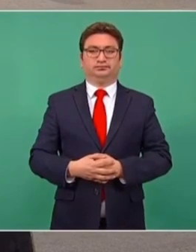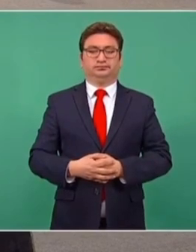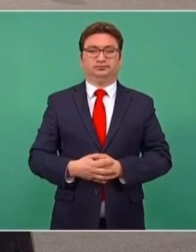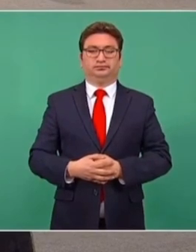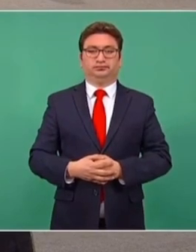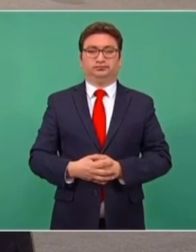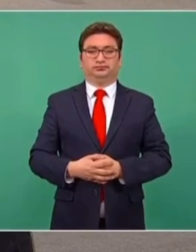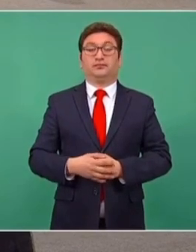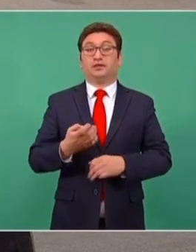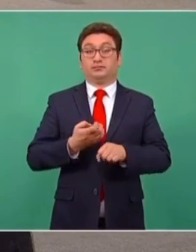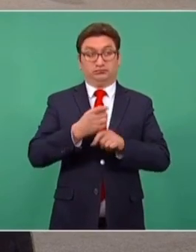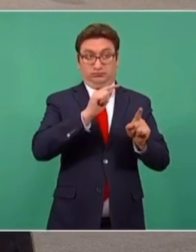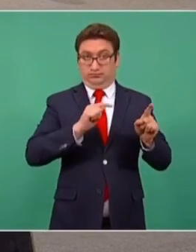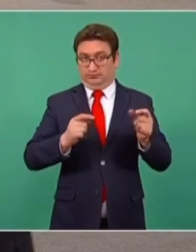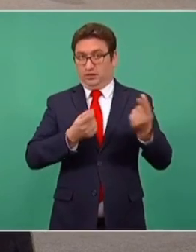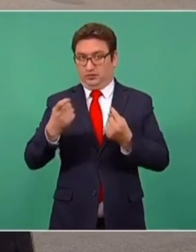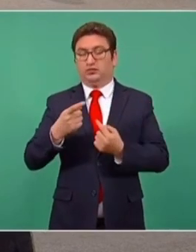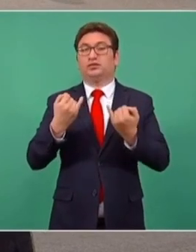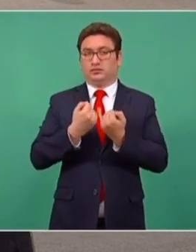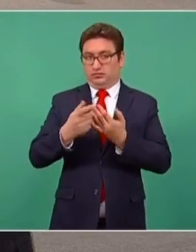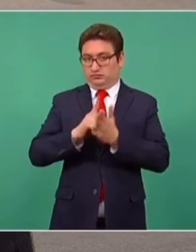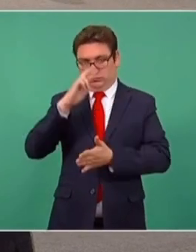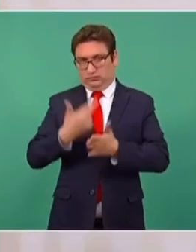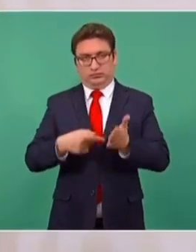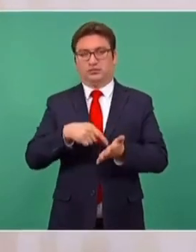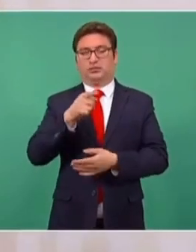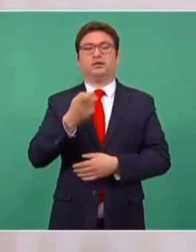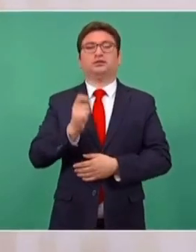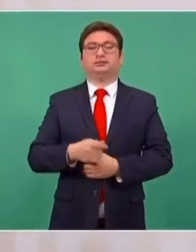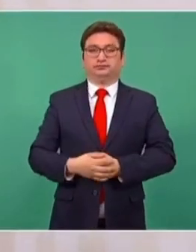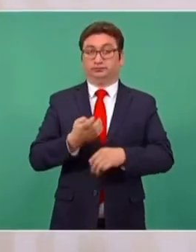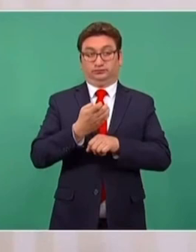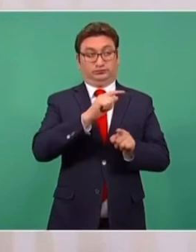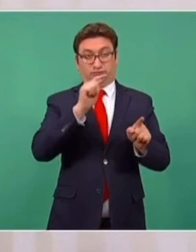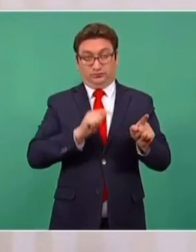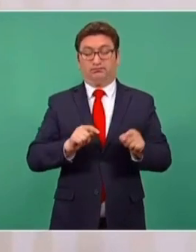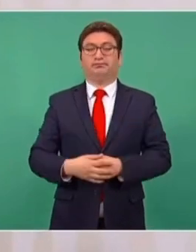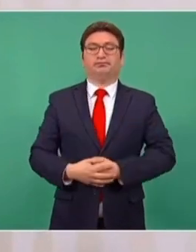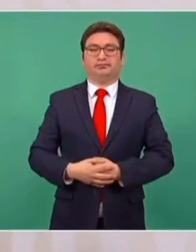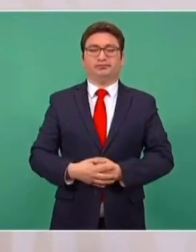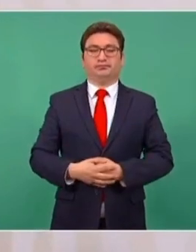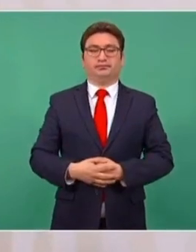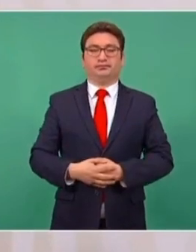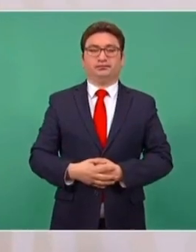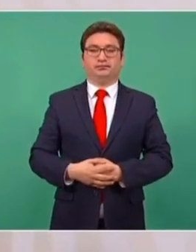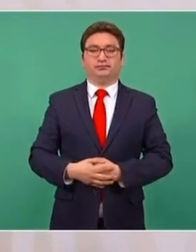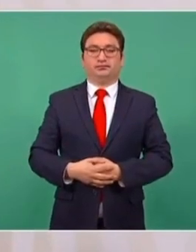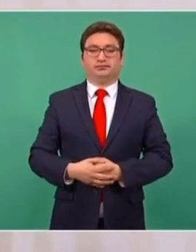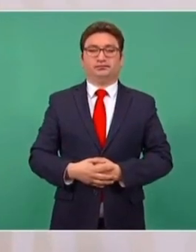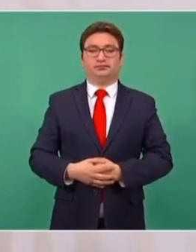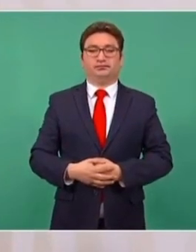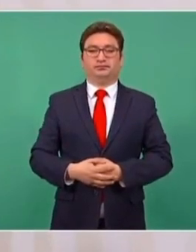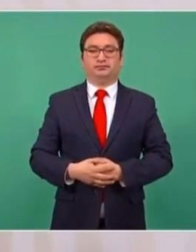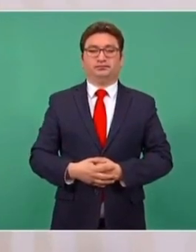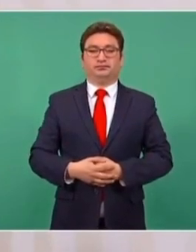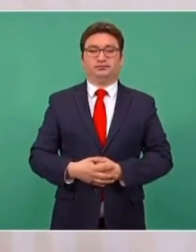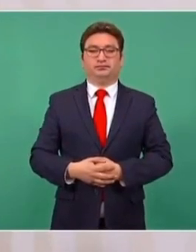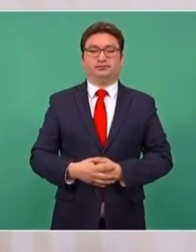algunos estados, porque este es un delito de fuero común, en algunos estados, antes